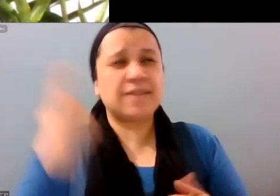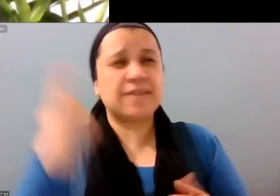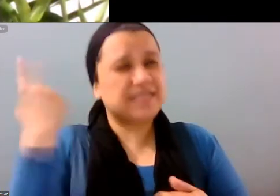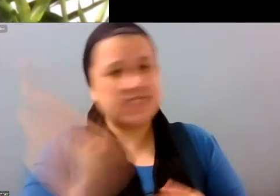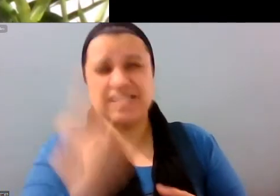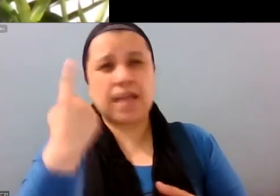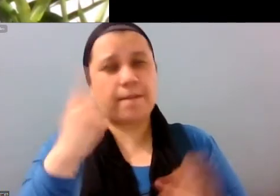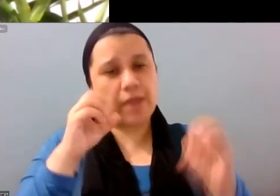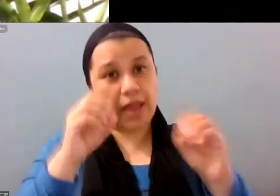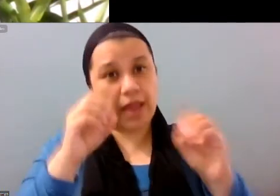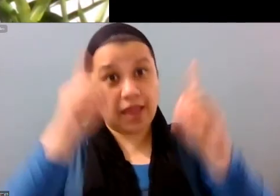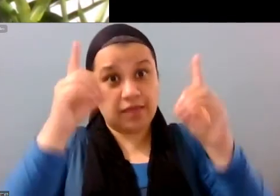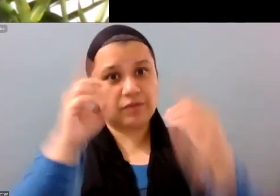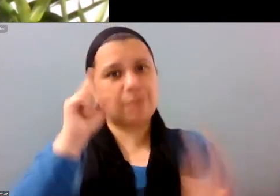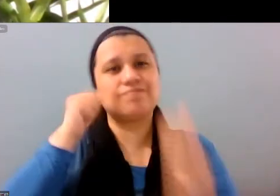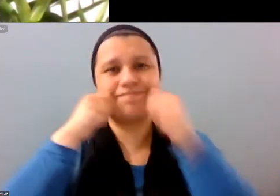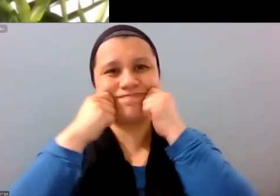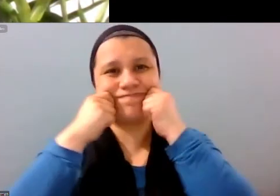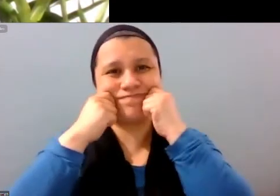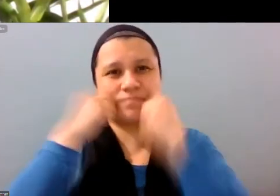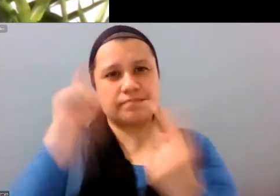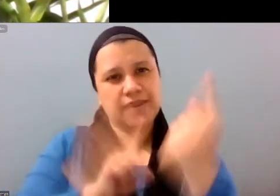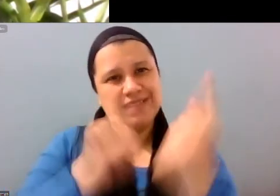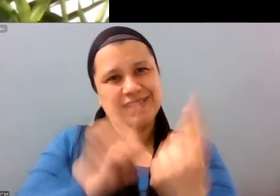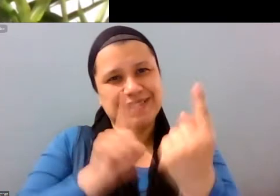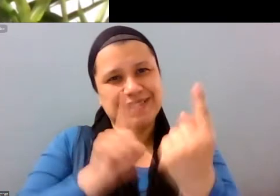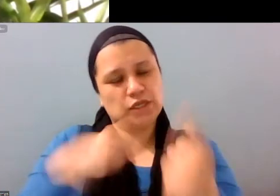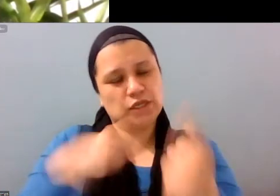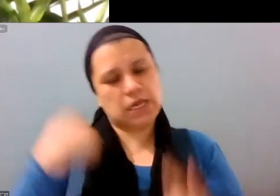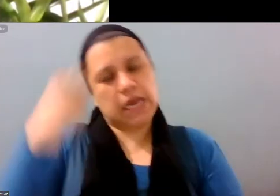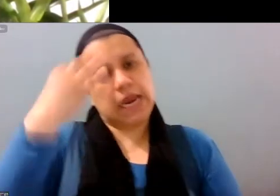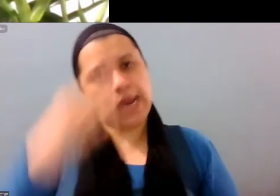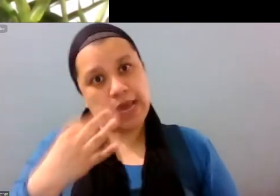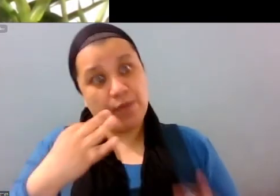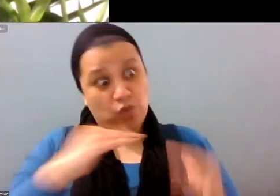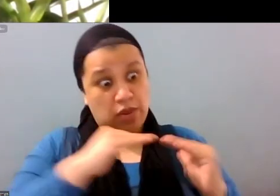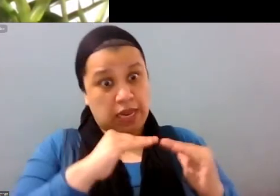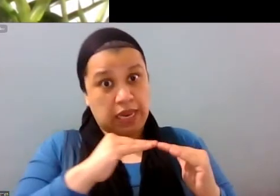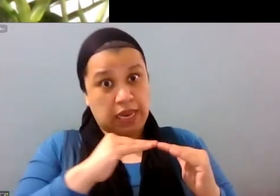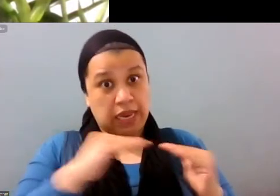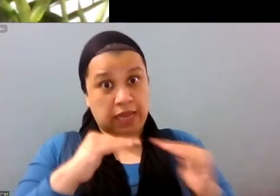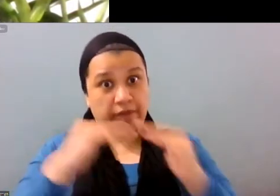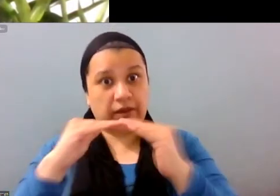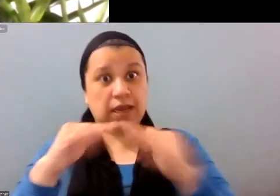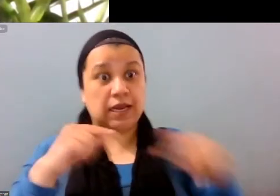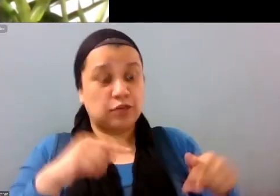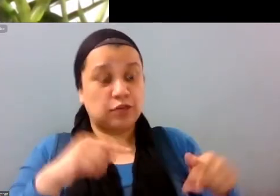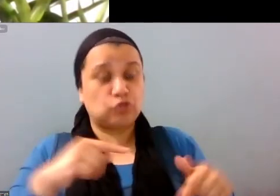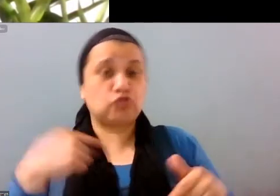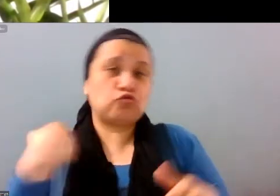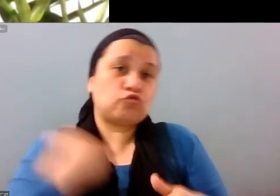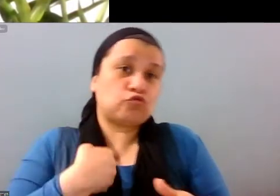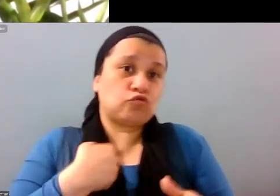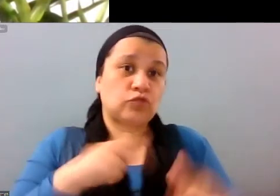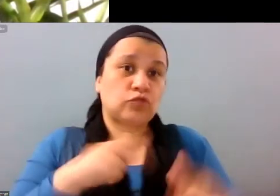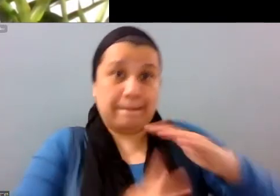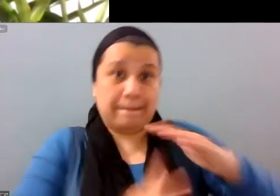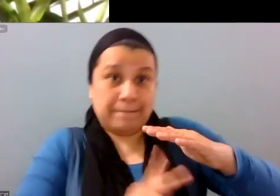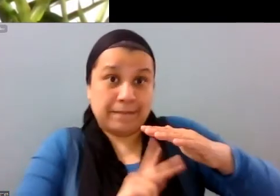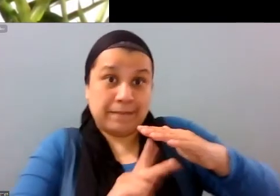presencial porque creemos especialmente por el nivel al que nosotros vamos dirigidos que es preescolar primaria